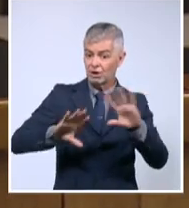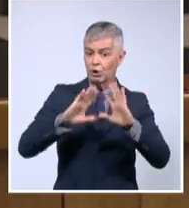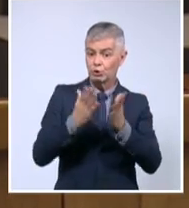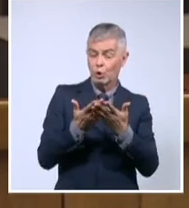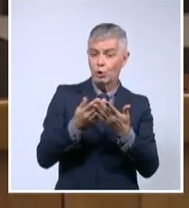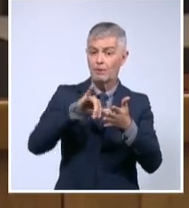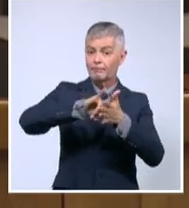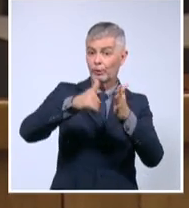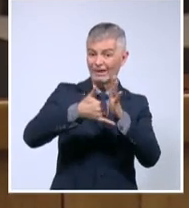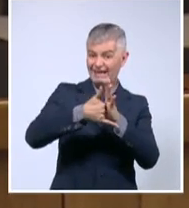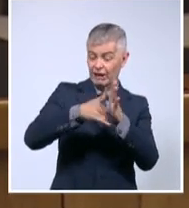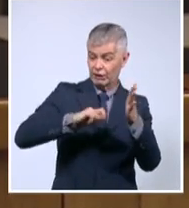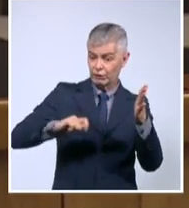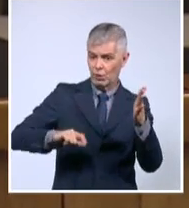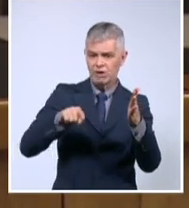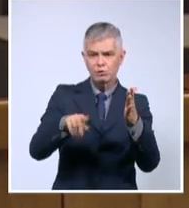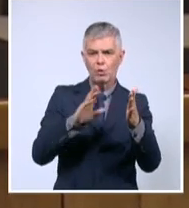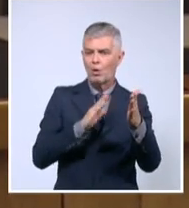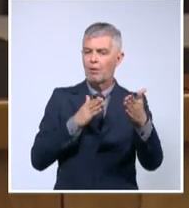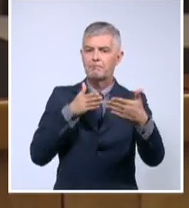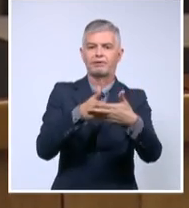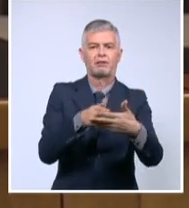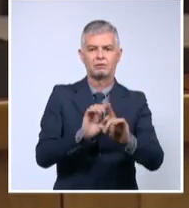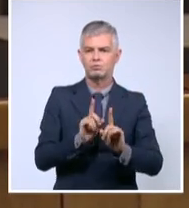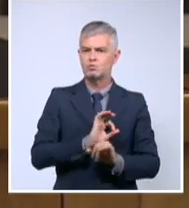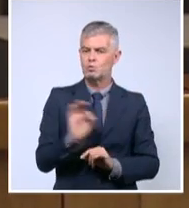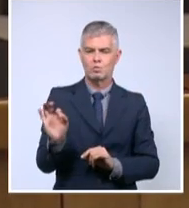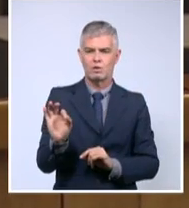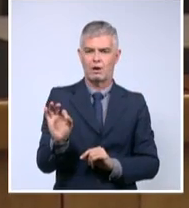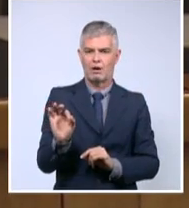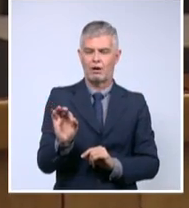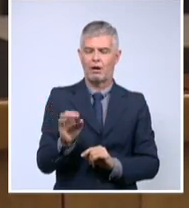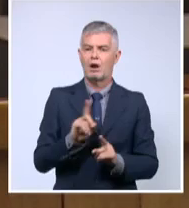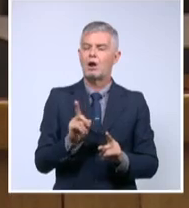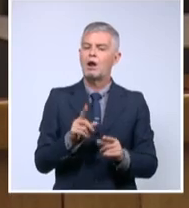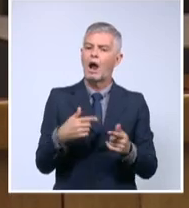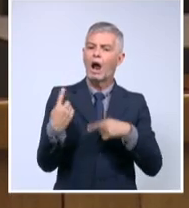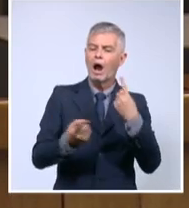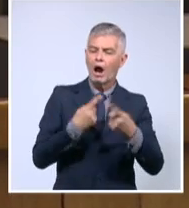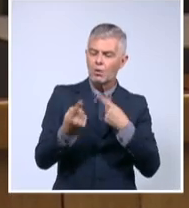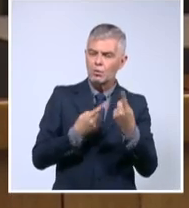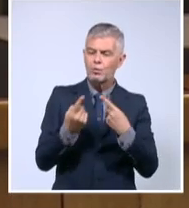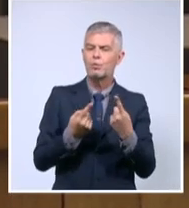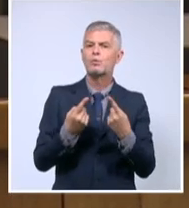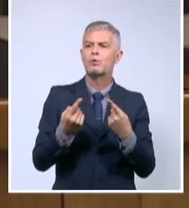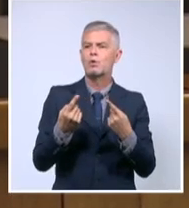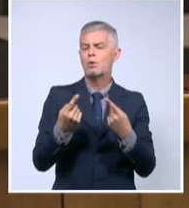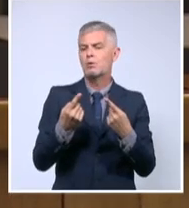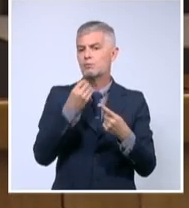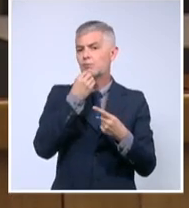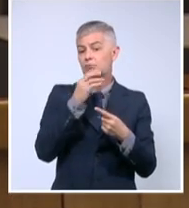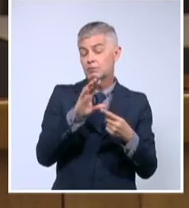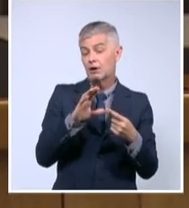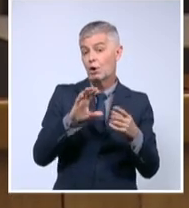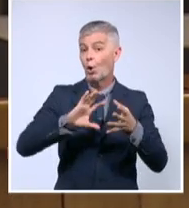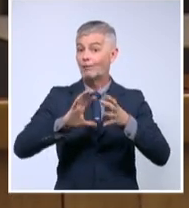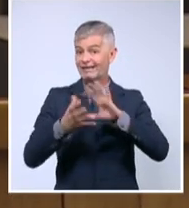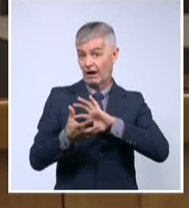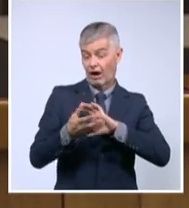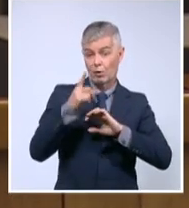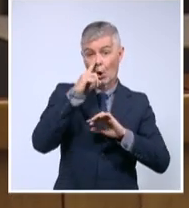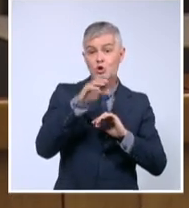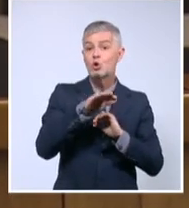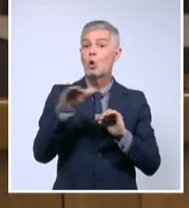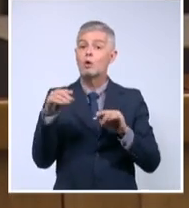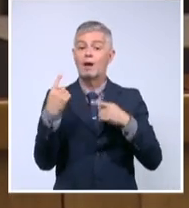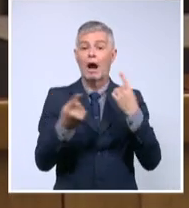anteproyectos no se ha interrumpido. En algunos casos, producto de la complejidad de las normas, se han tenido que ampliar las